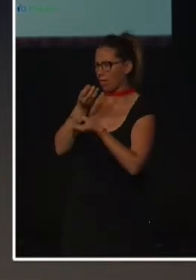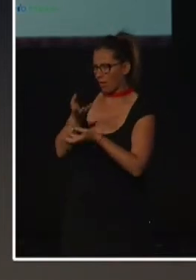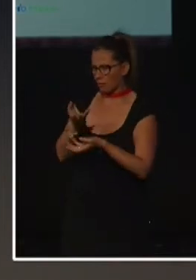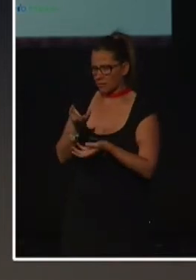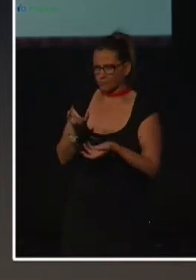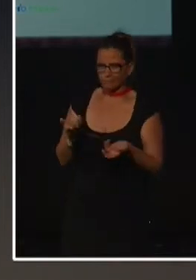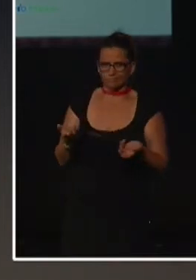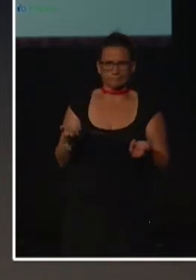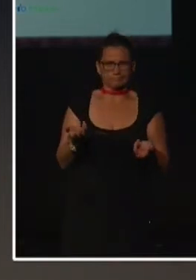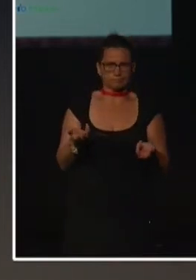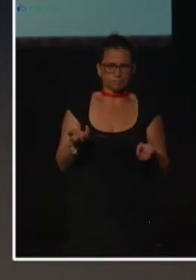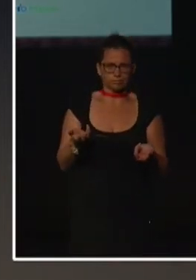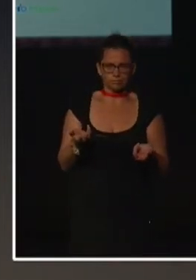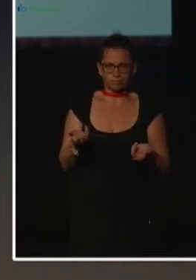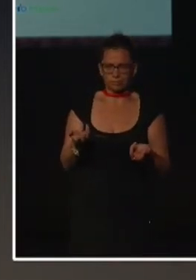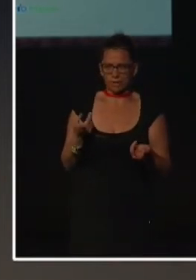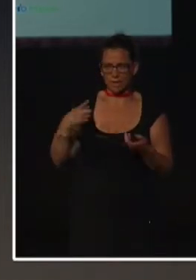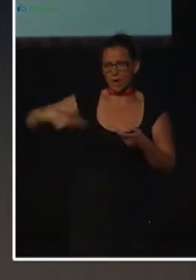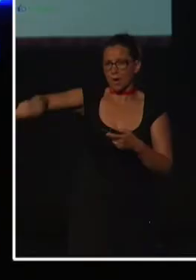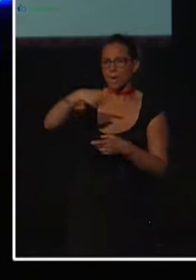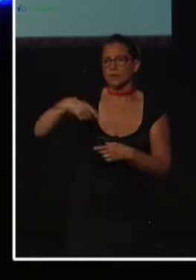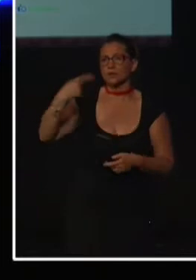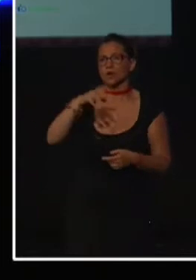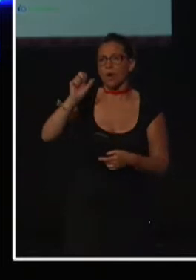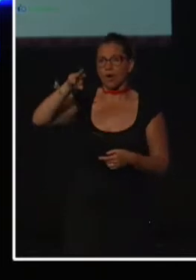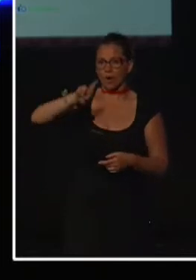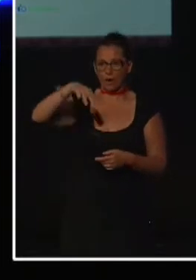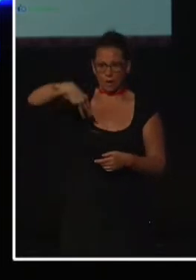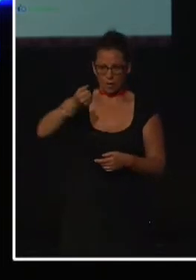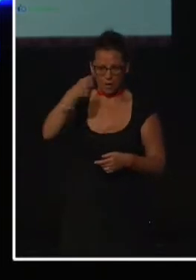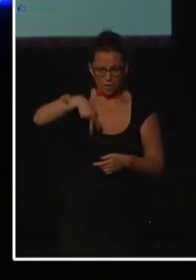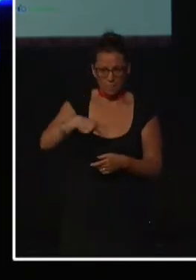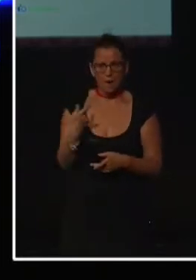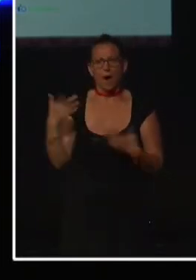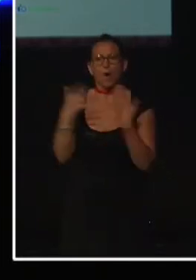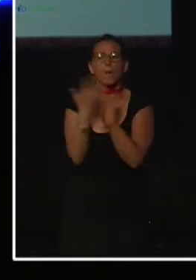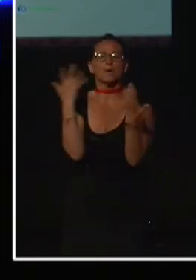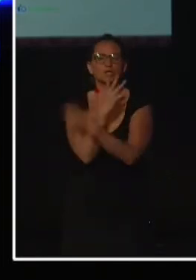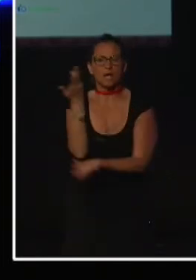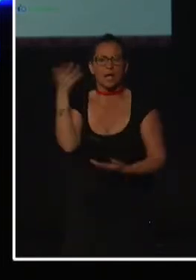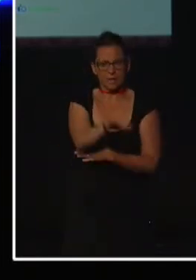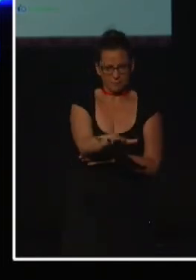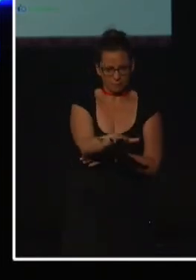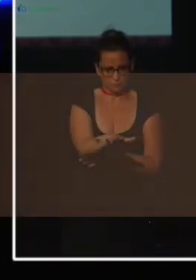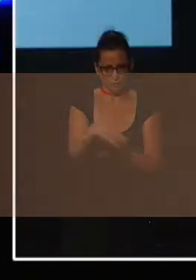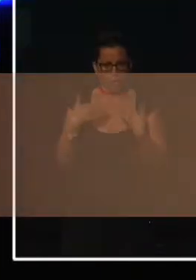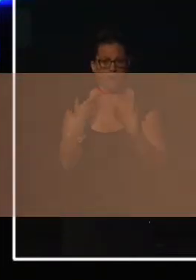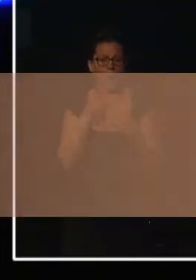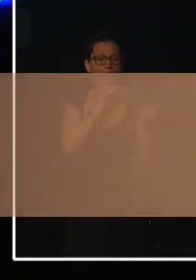Ahora después, cuando podamos, con vosotros, Germán Tortosa, compostaje de difuntos. Abramos el debate.